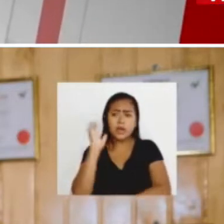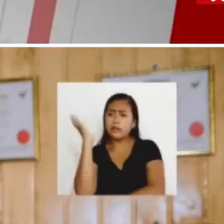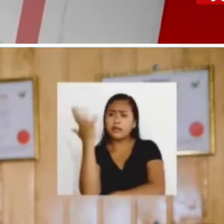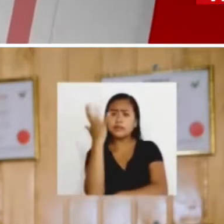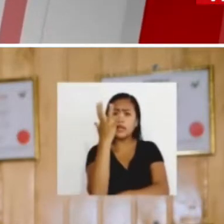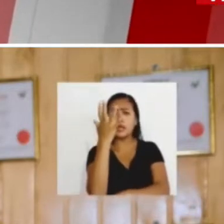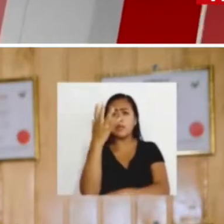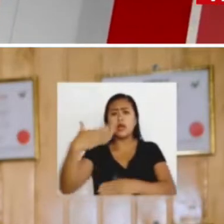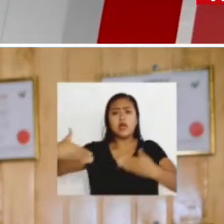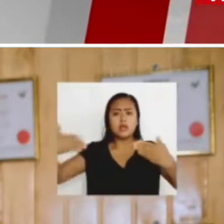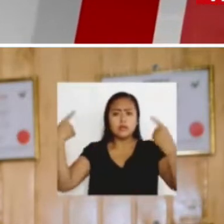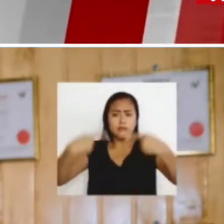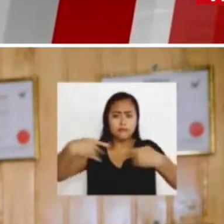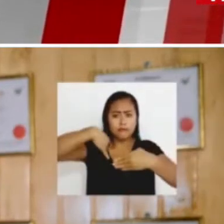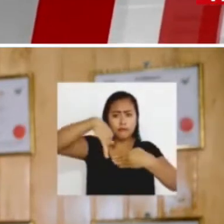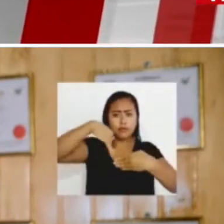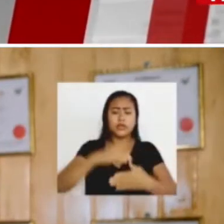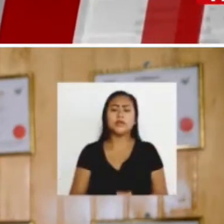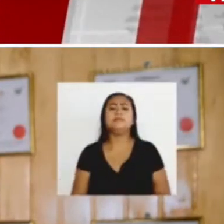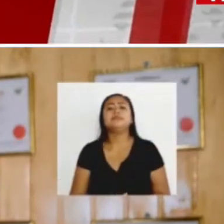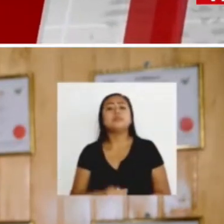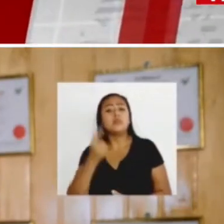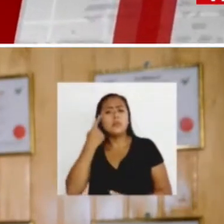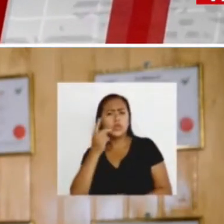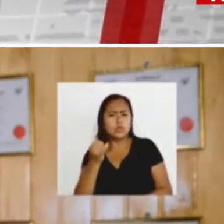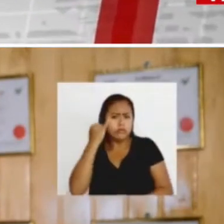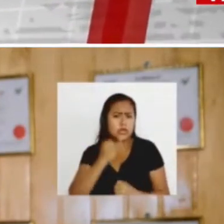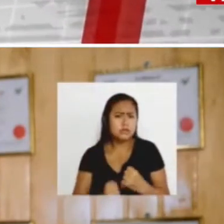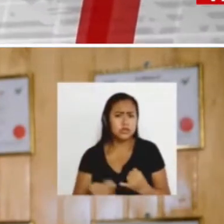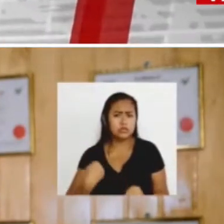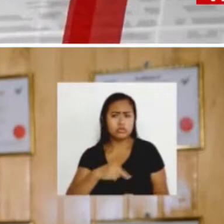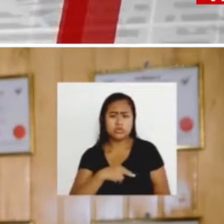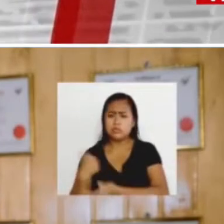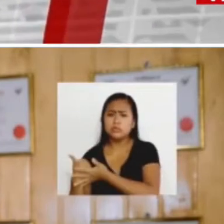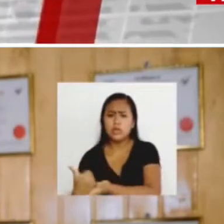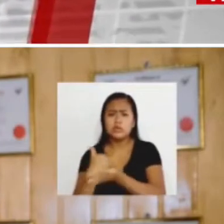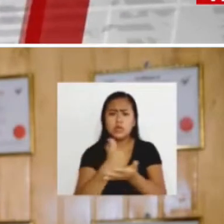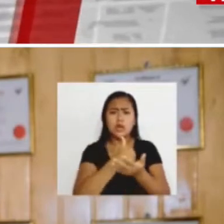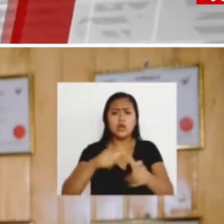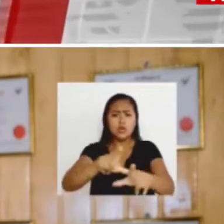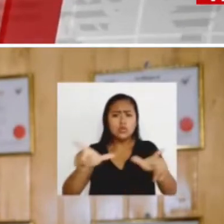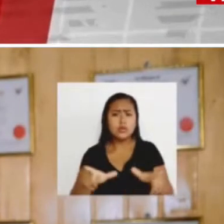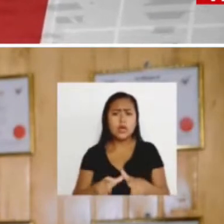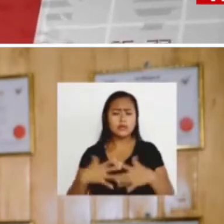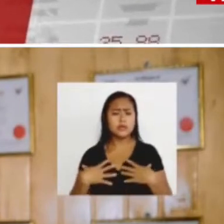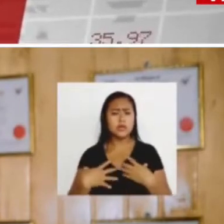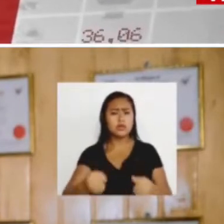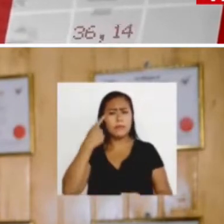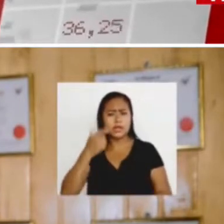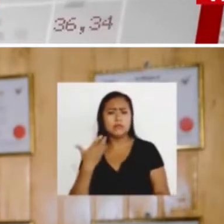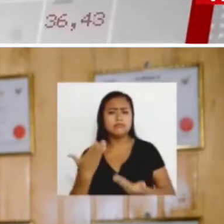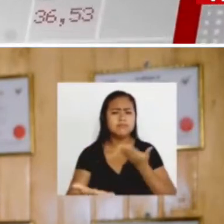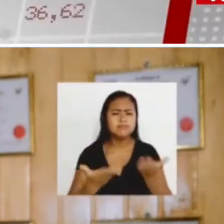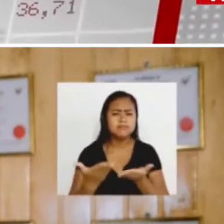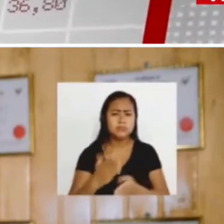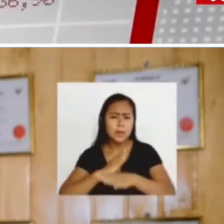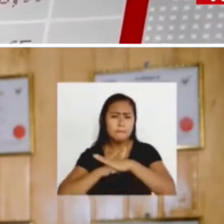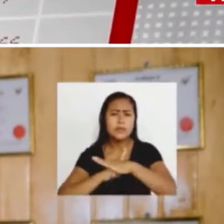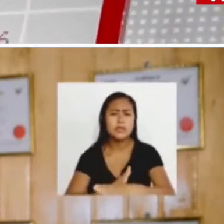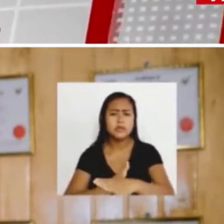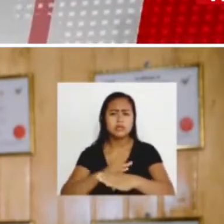Nosotros trabajamos para el beneficio de toda nuestra región, no para una persona. Por eso vamos a seguir. Flores, un tema importante que seguramente usted lo